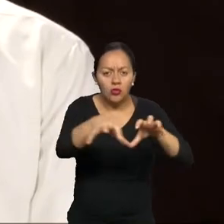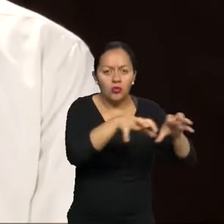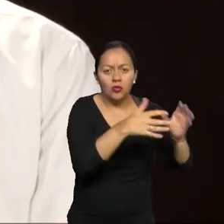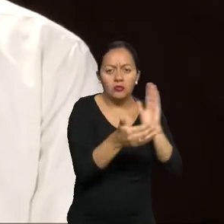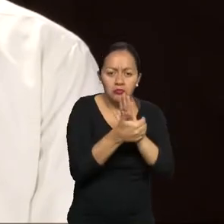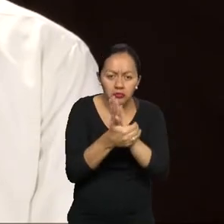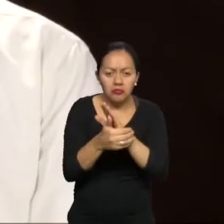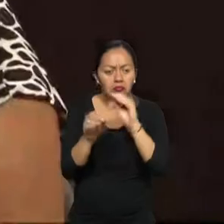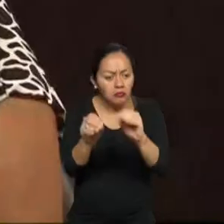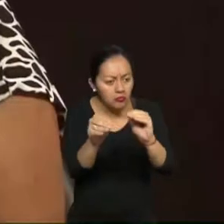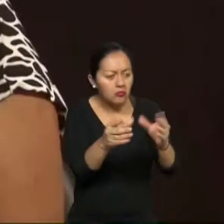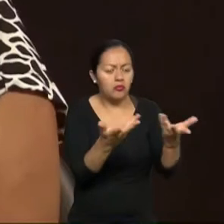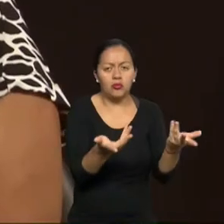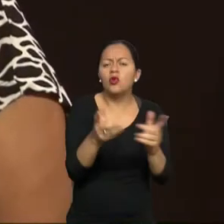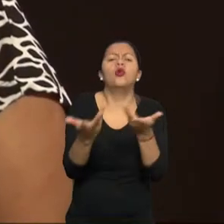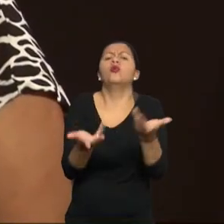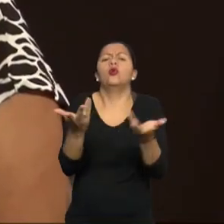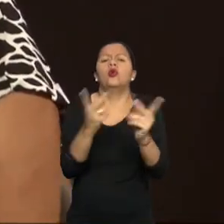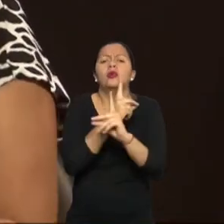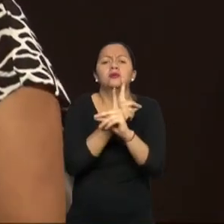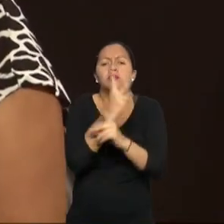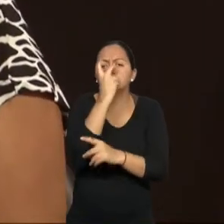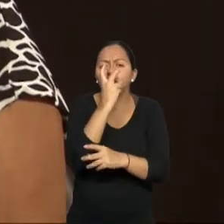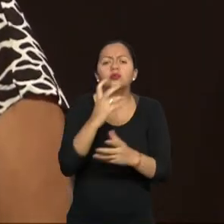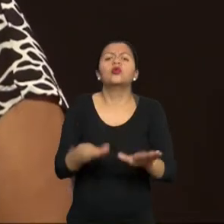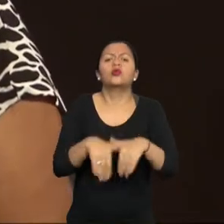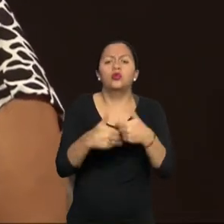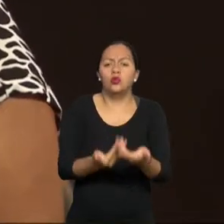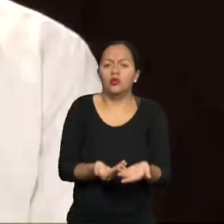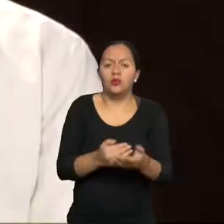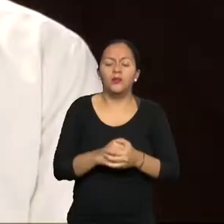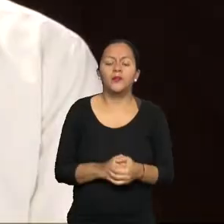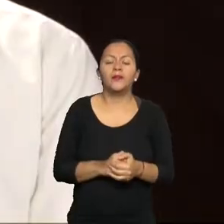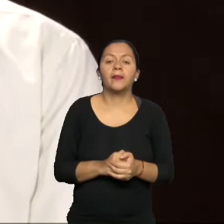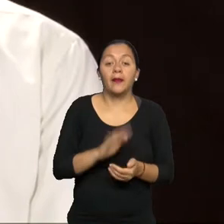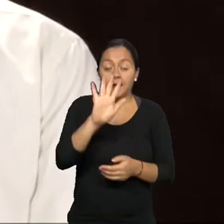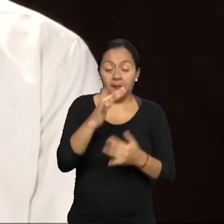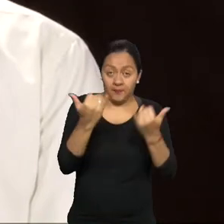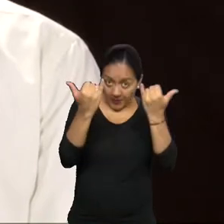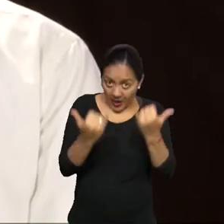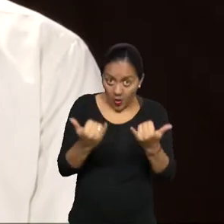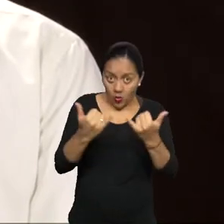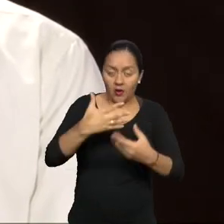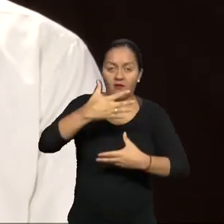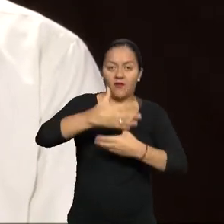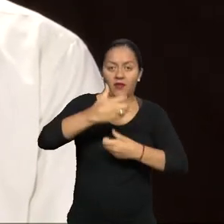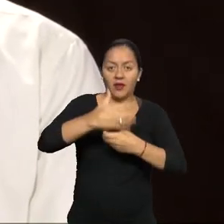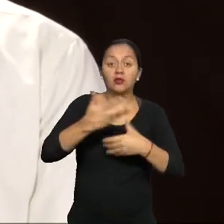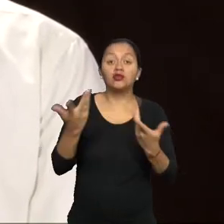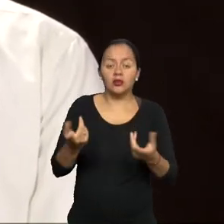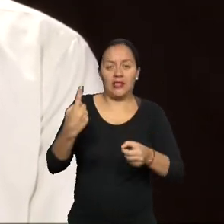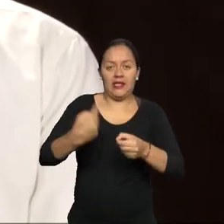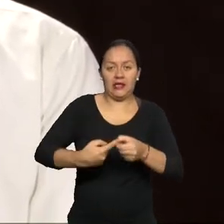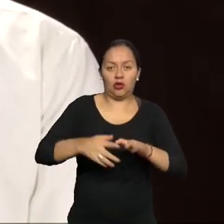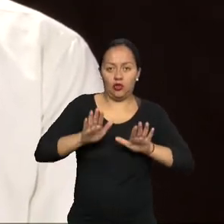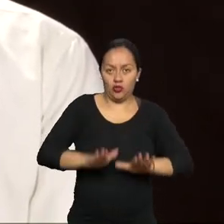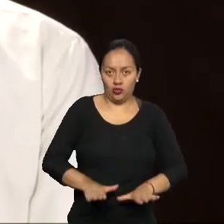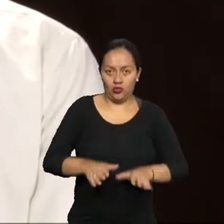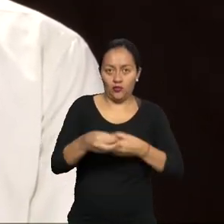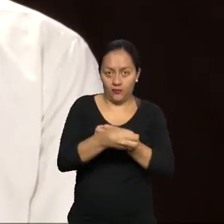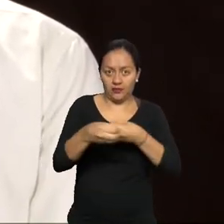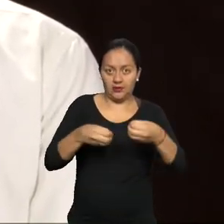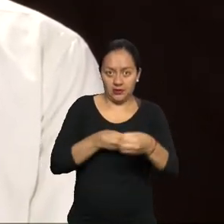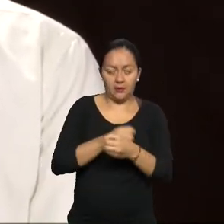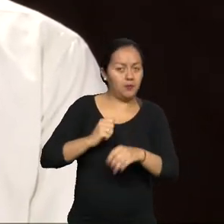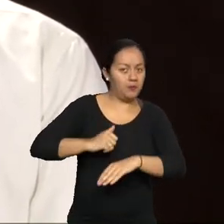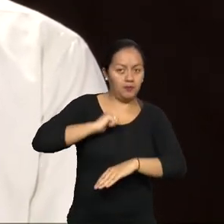capacitar e involucrar a personas con discapacidad visual de todo el país? En la actualidad la federación tiene su sede principal aquí en Quito y